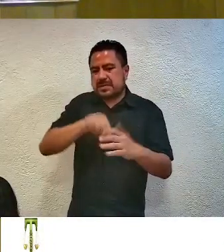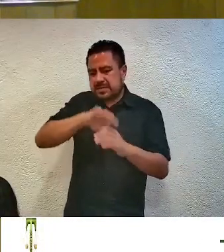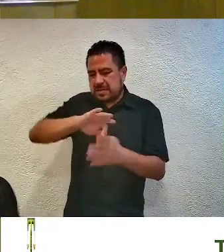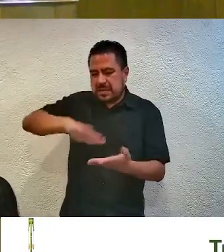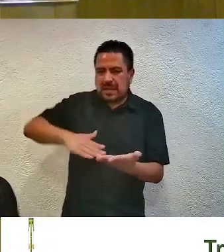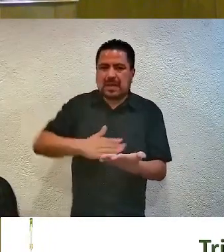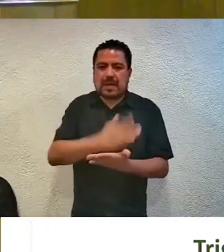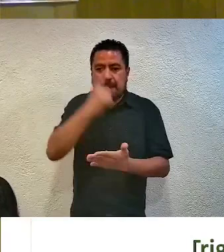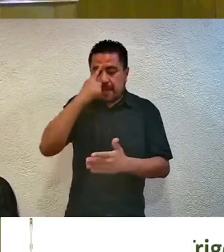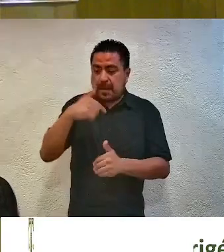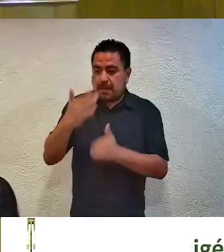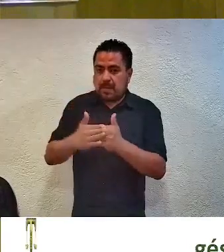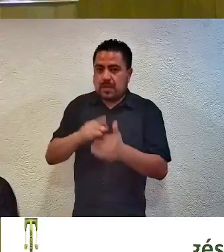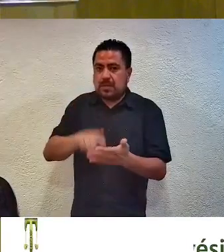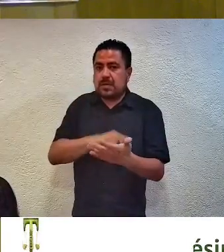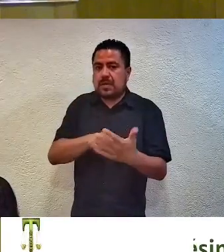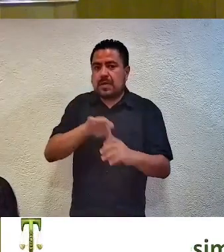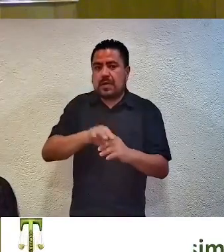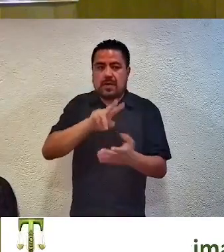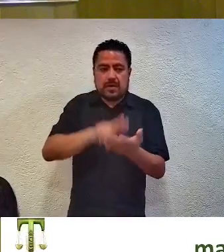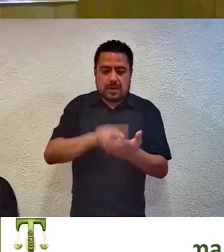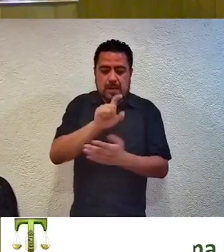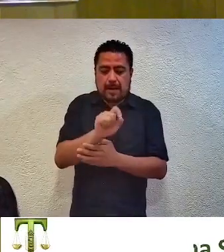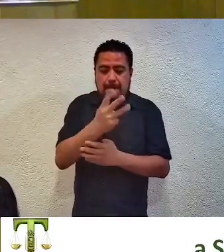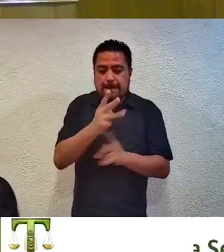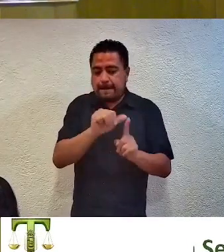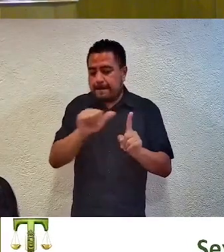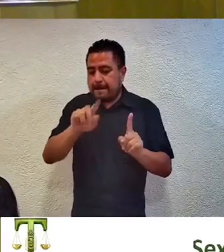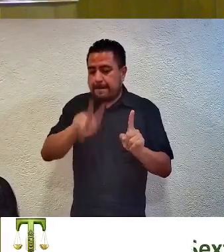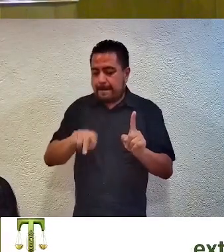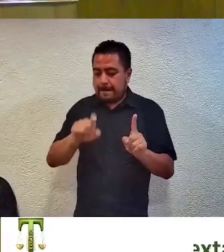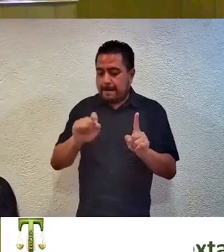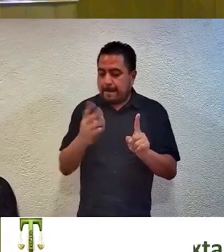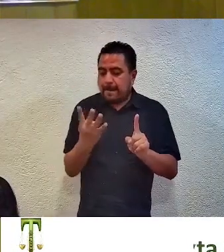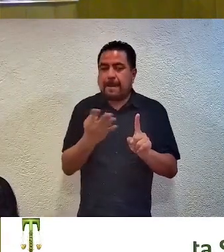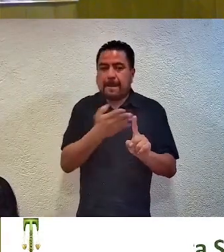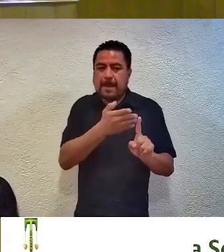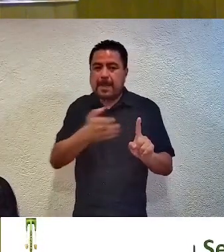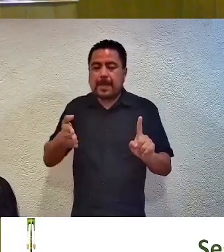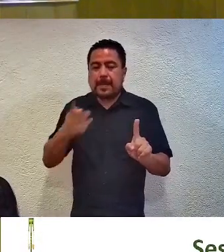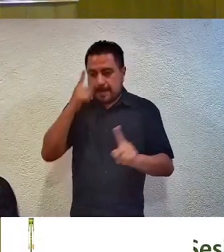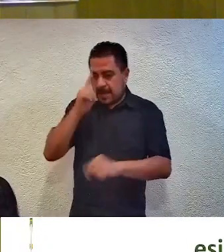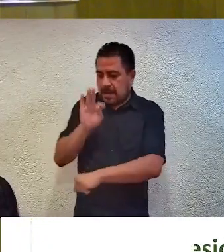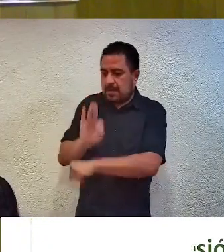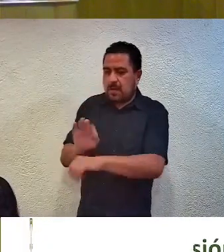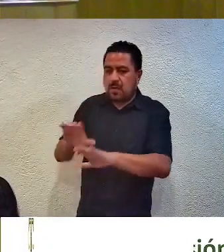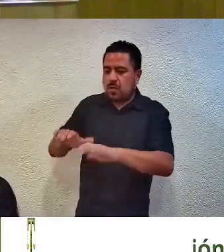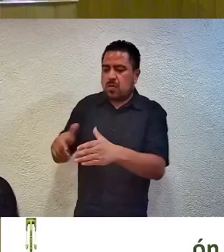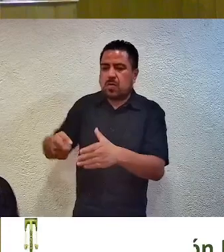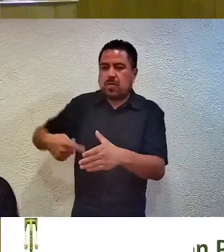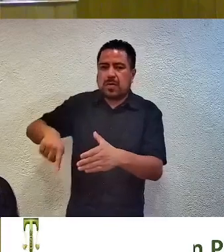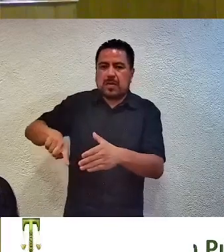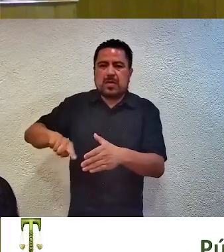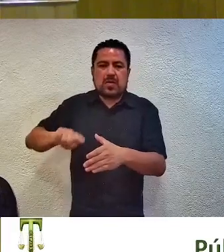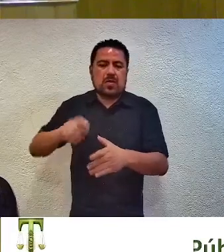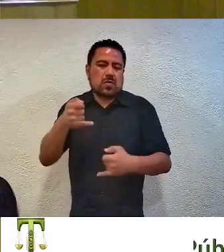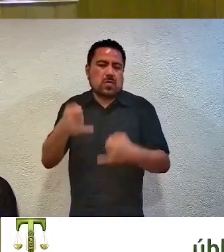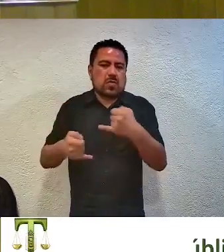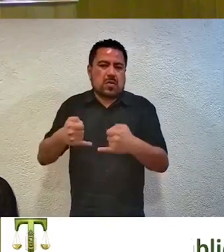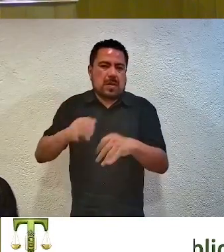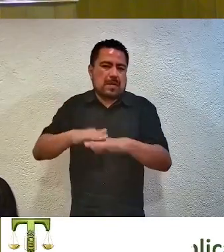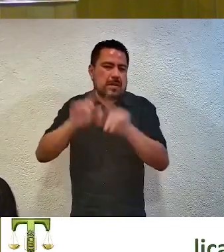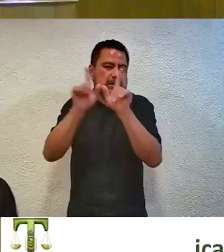para el proceso electoral local 2023-2024, con base en el criterio de ampliar la protección para grupos de población en situación jurídica